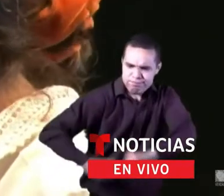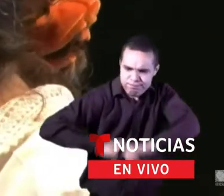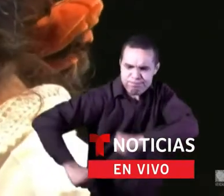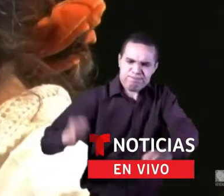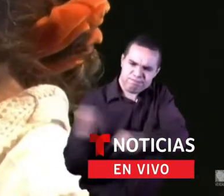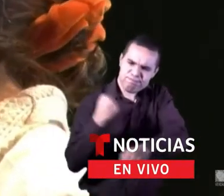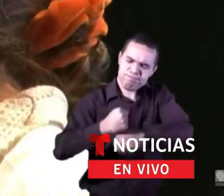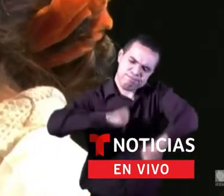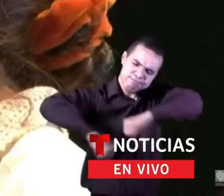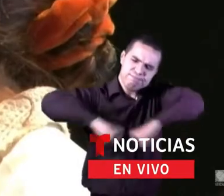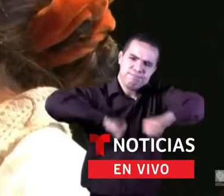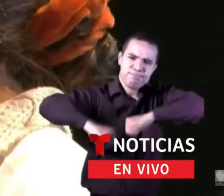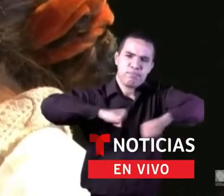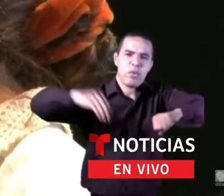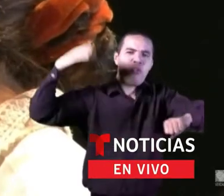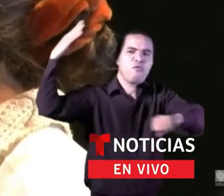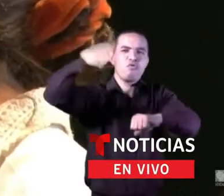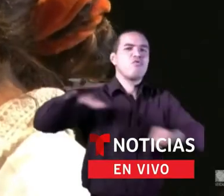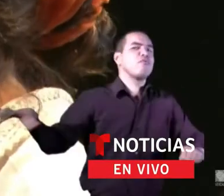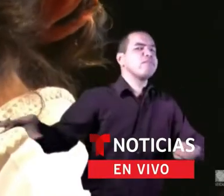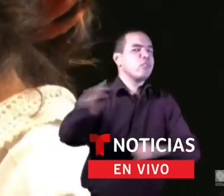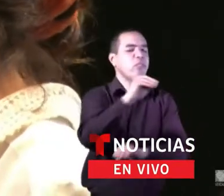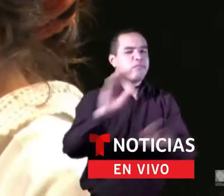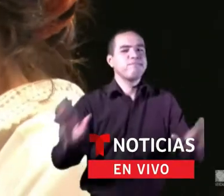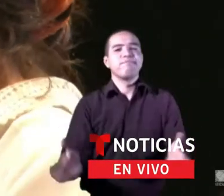un nuevo futuro para todos